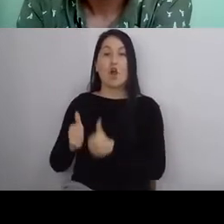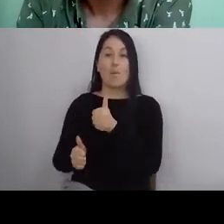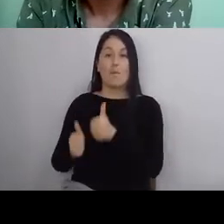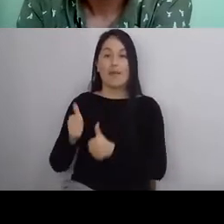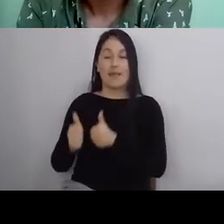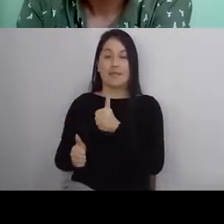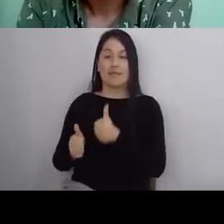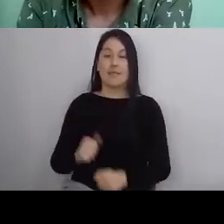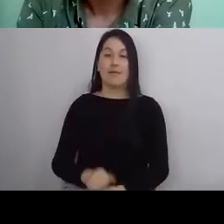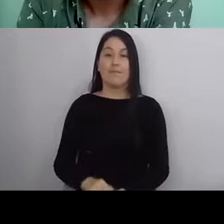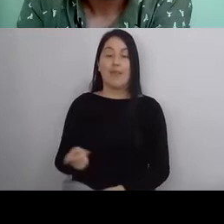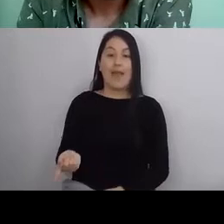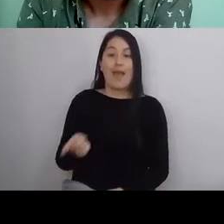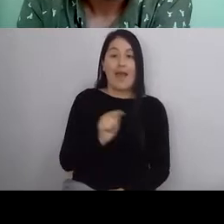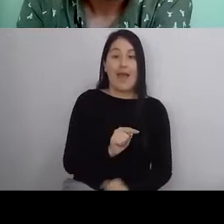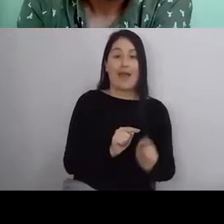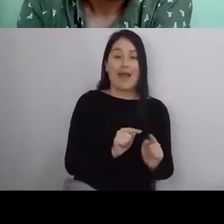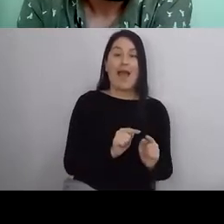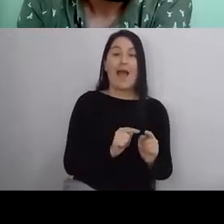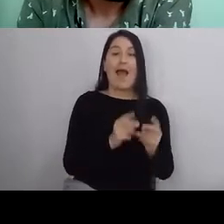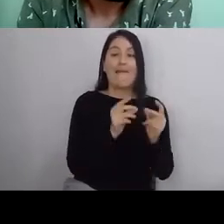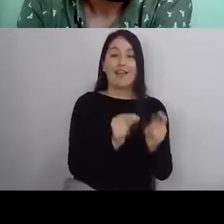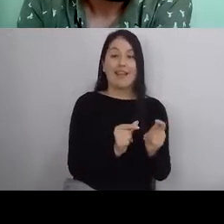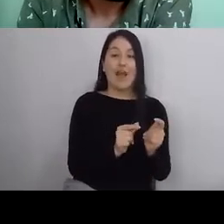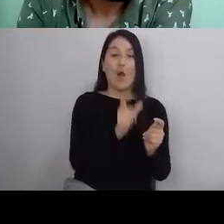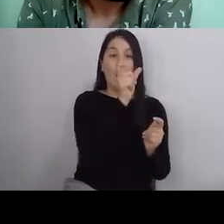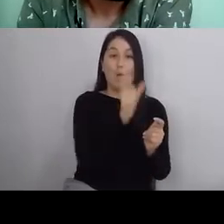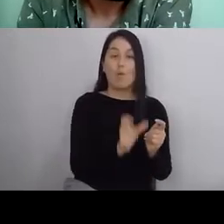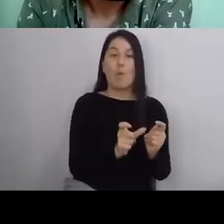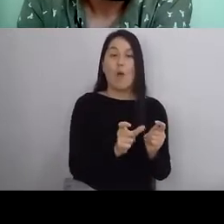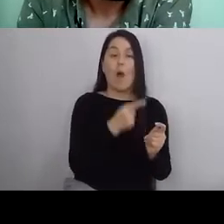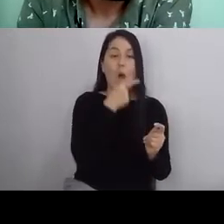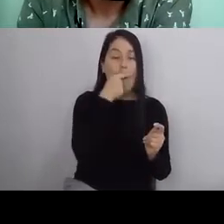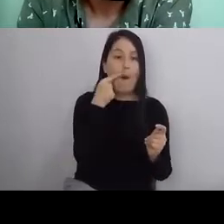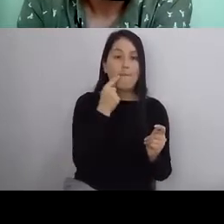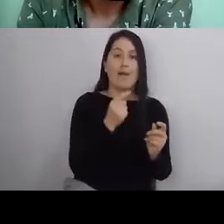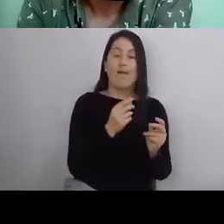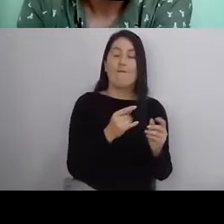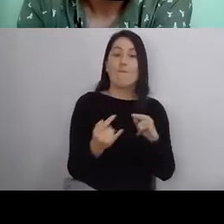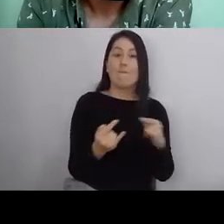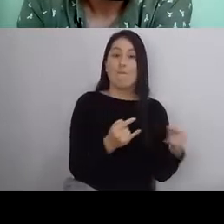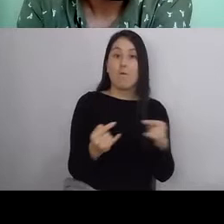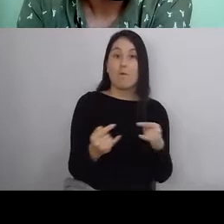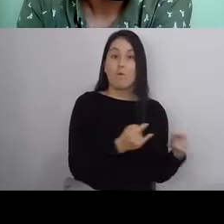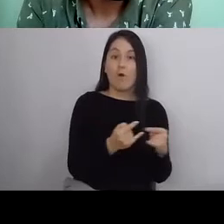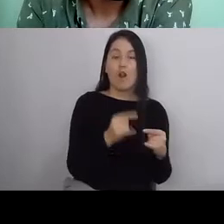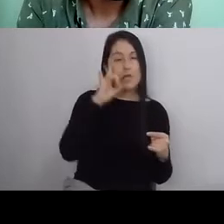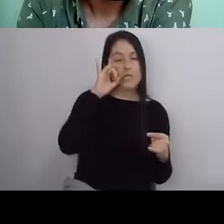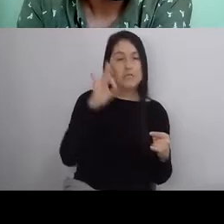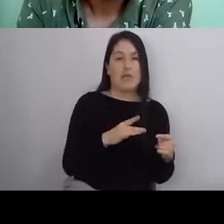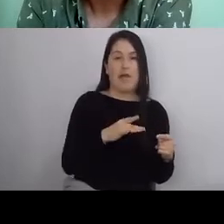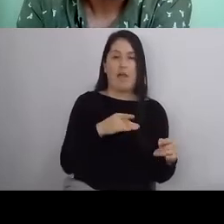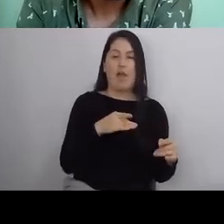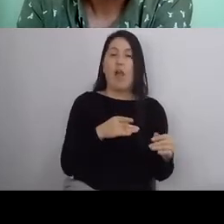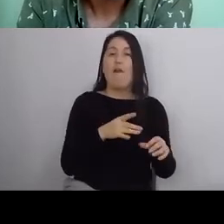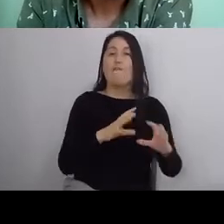En cuanto a habilidad, el ejemplo dice, un jugador de fútbol que sabe dominar el balón, se mueve bien y es capaz de meter